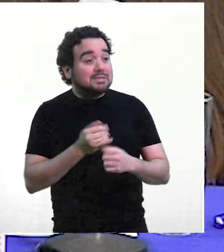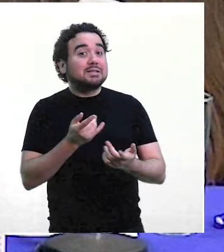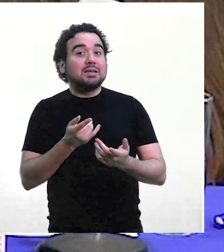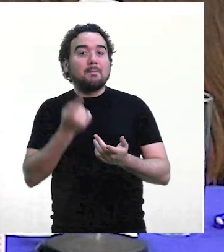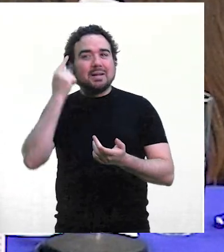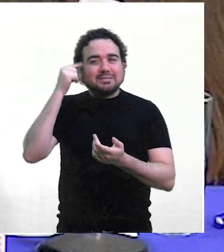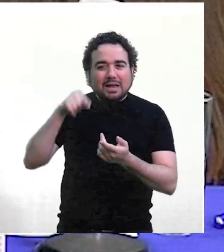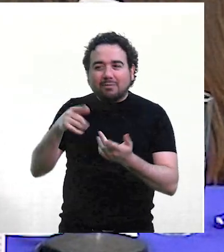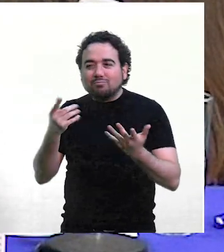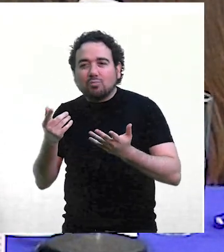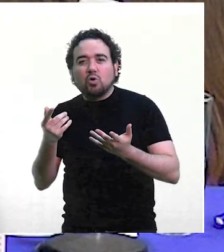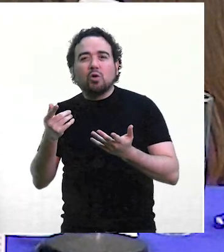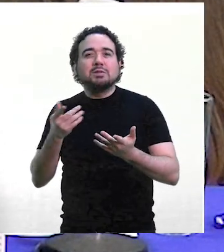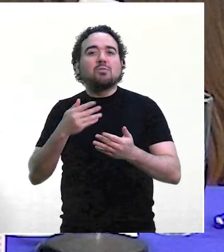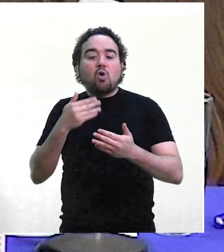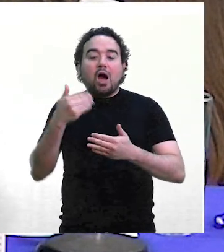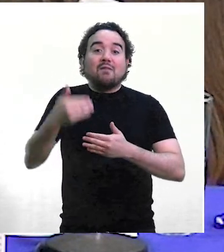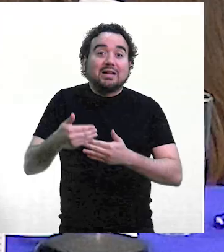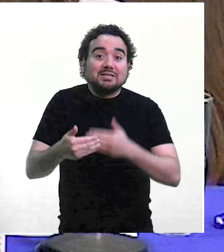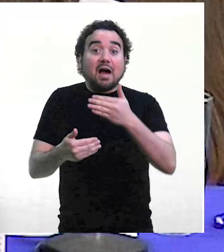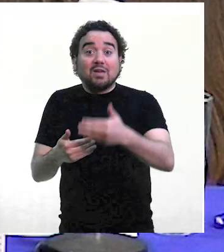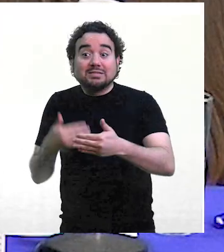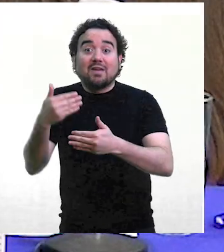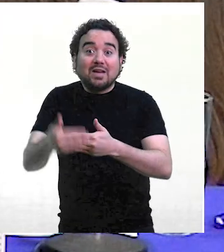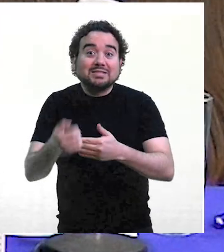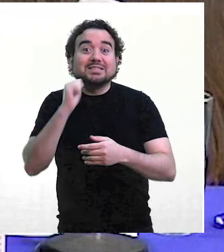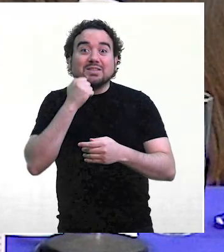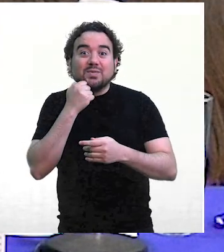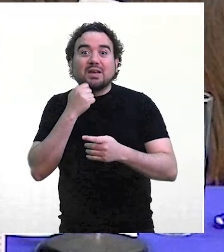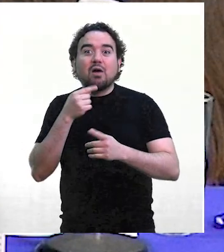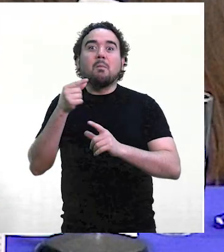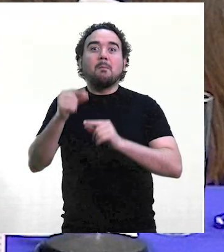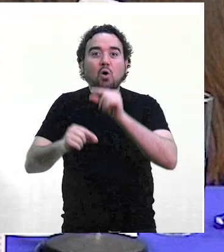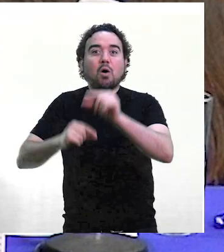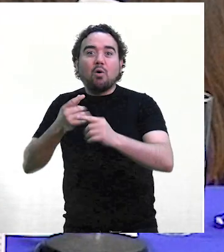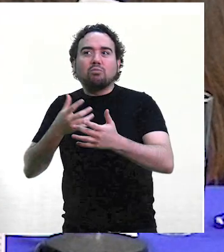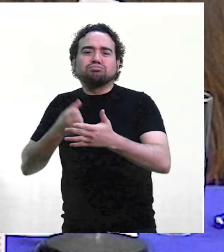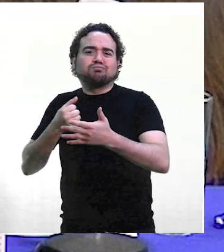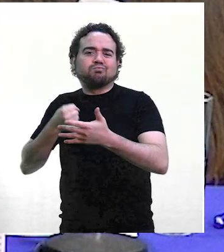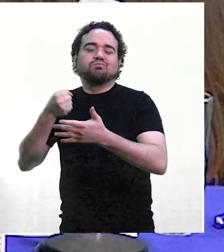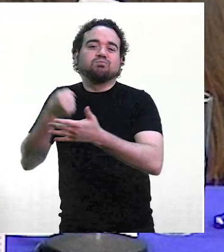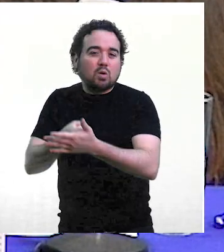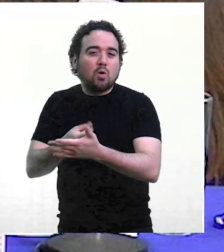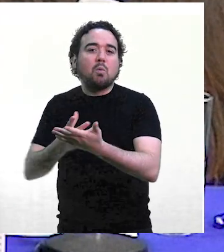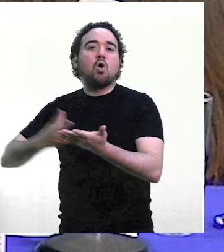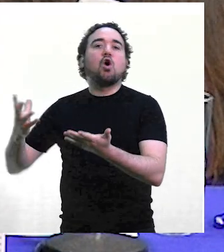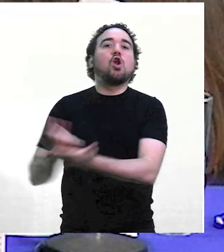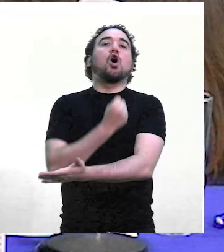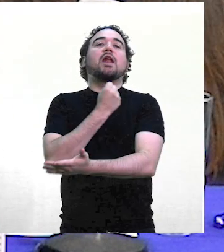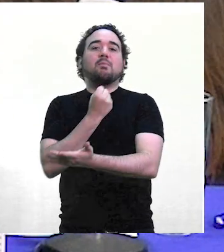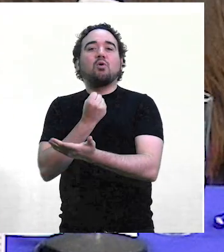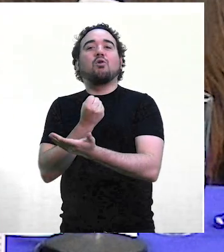comprender cómo cada vez que avanza el feminismo vienen otros golpes para que empecemos a retroceder.